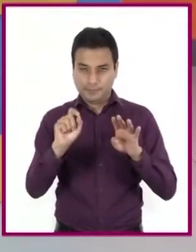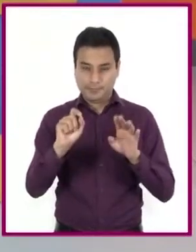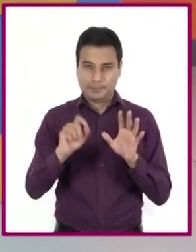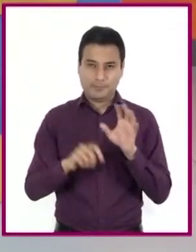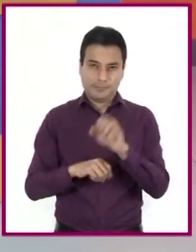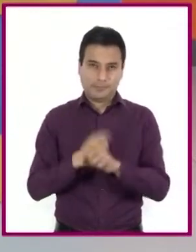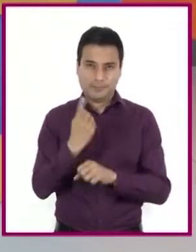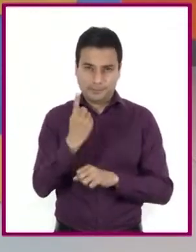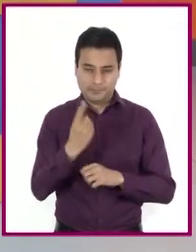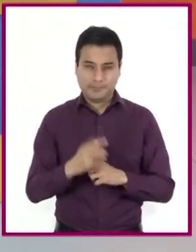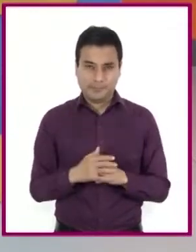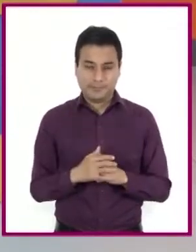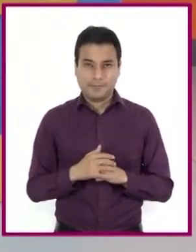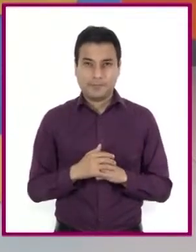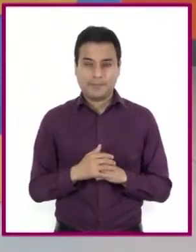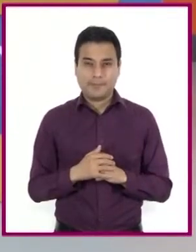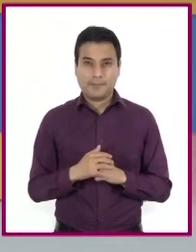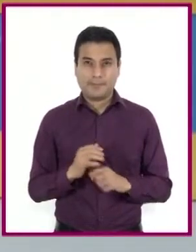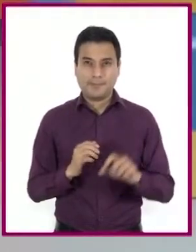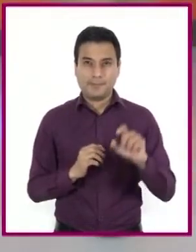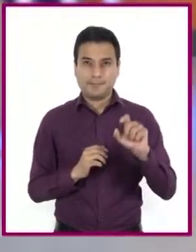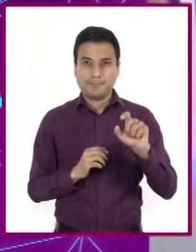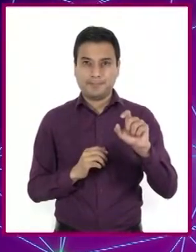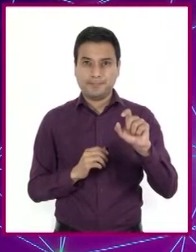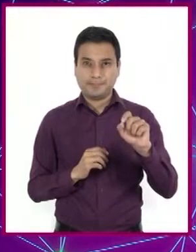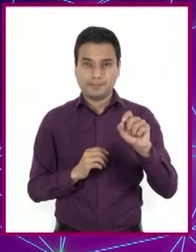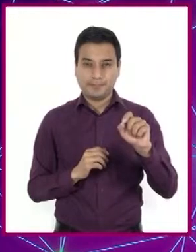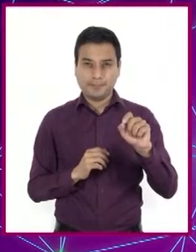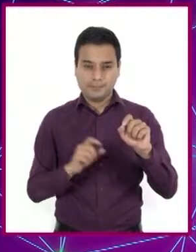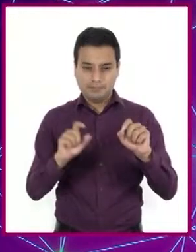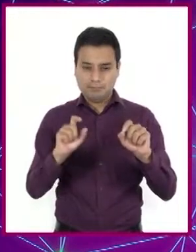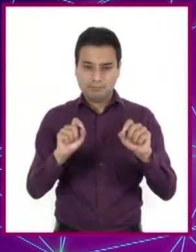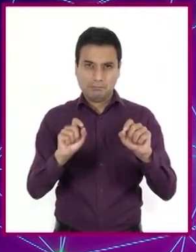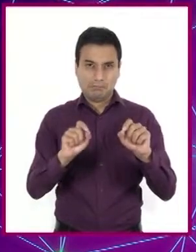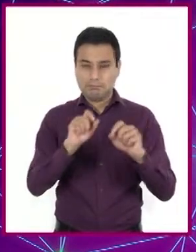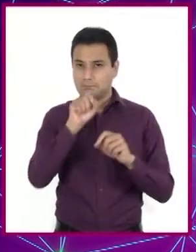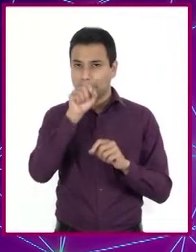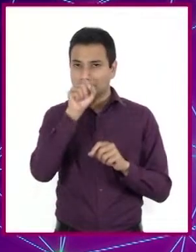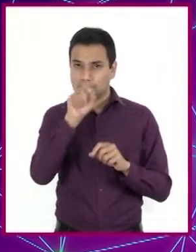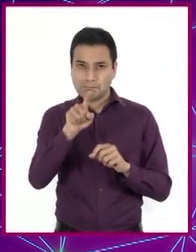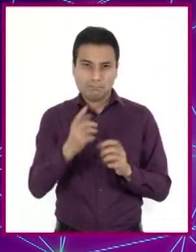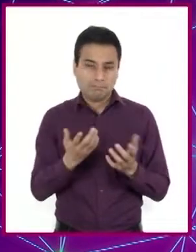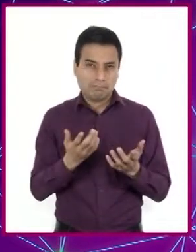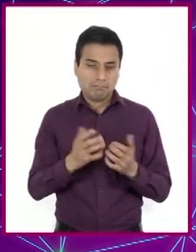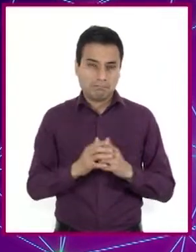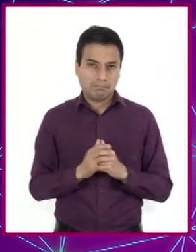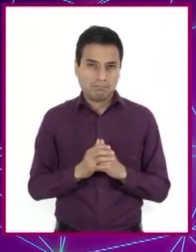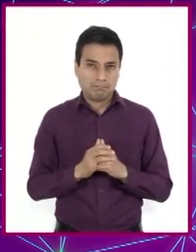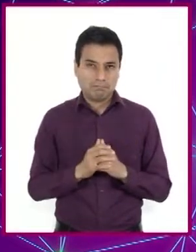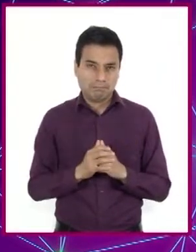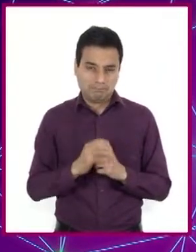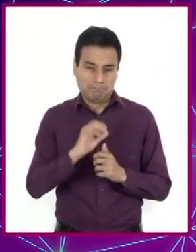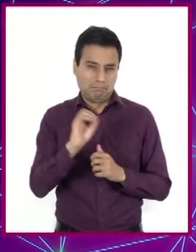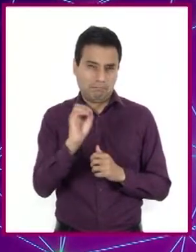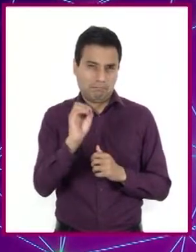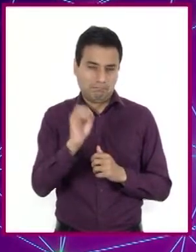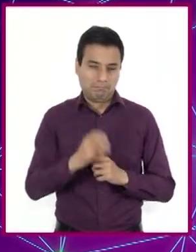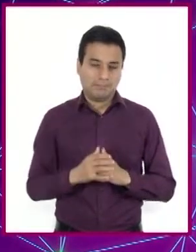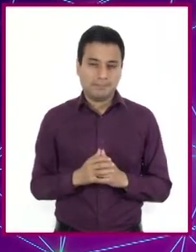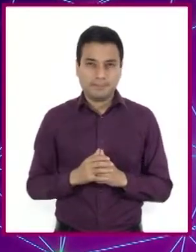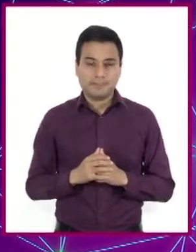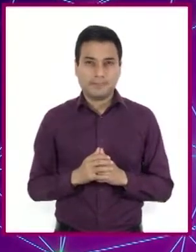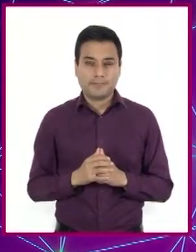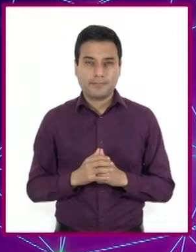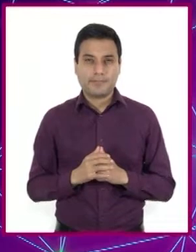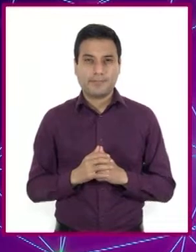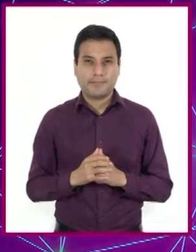1 unidad. El número 20 coincide con el valor de la media y su distancia es 0.